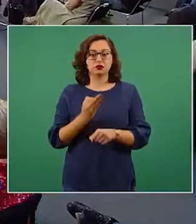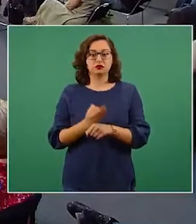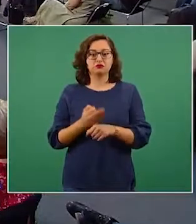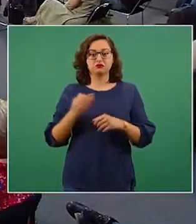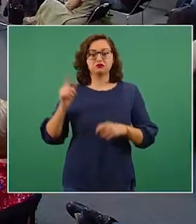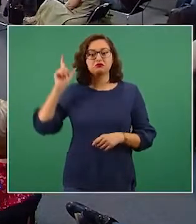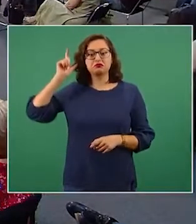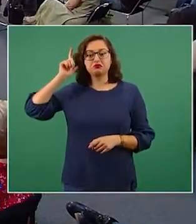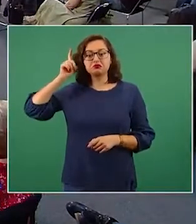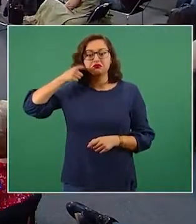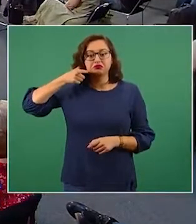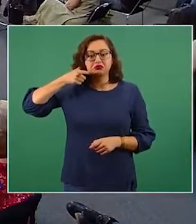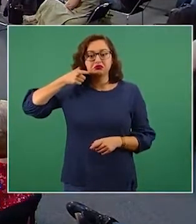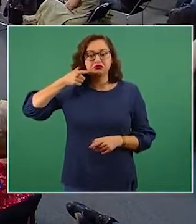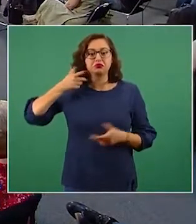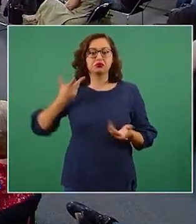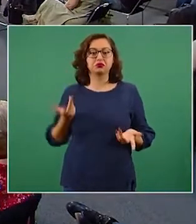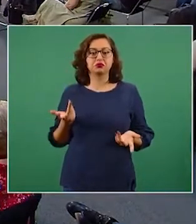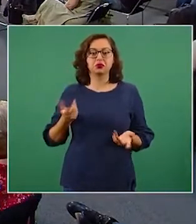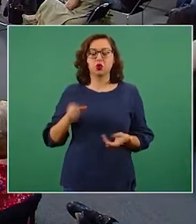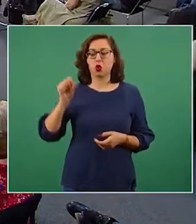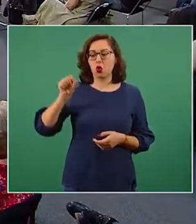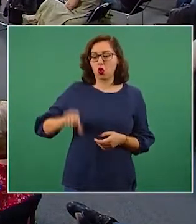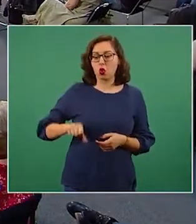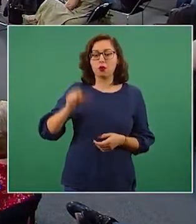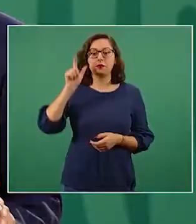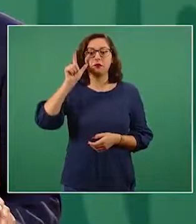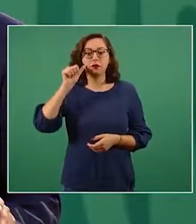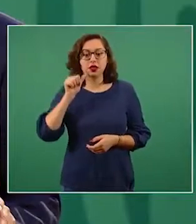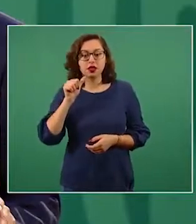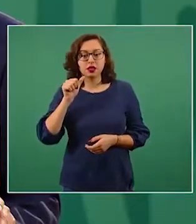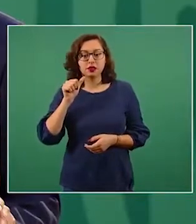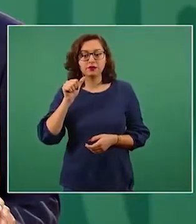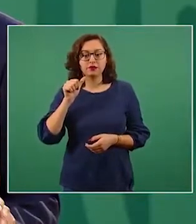centers, que hoy y mañana